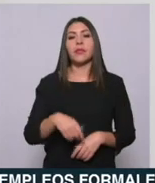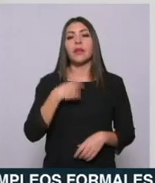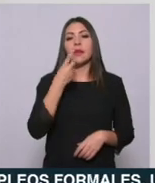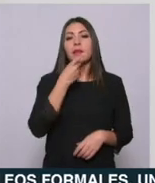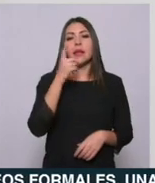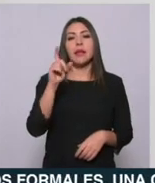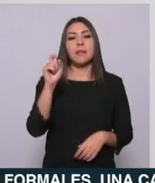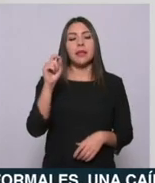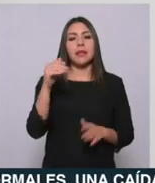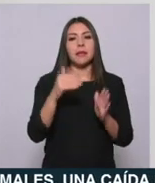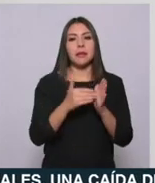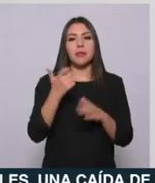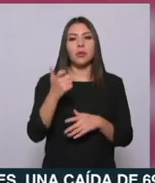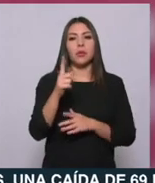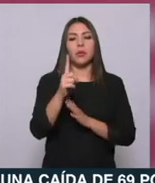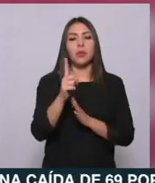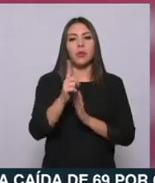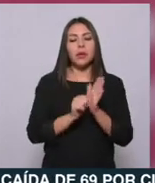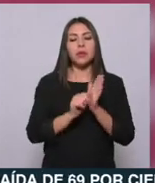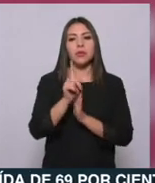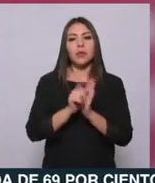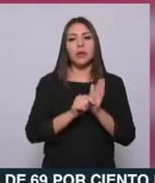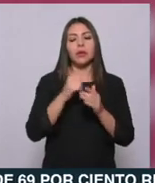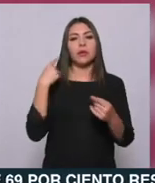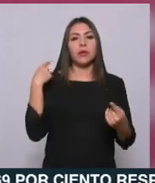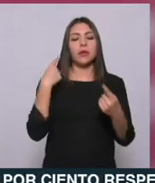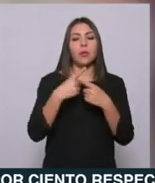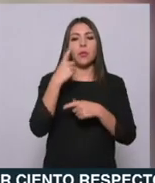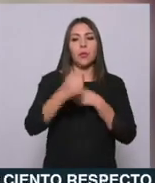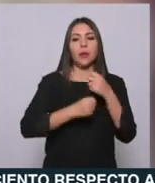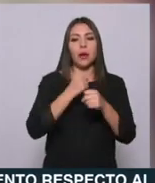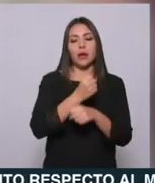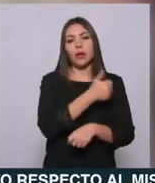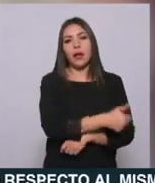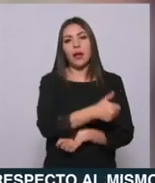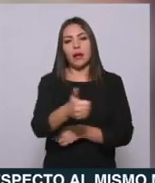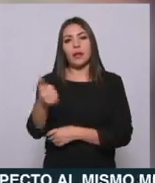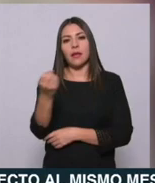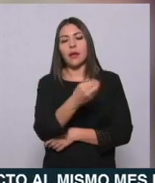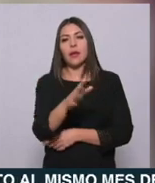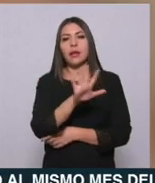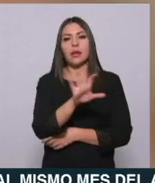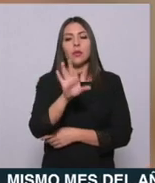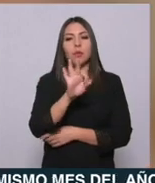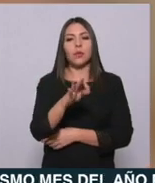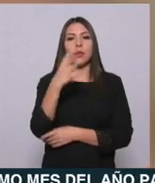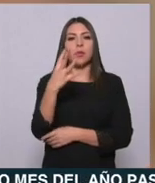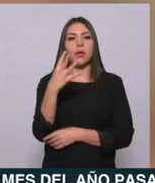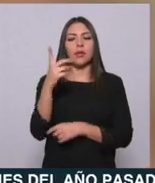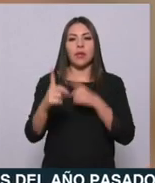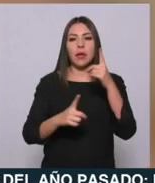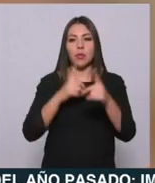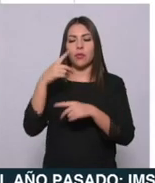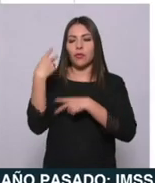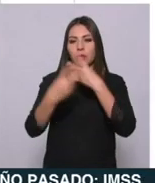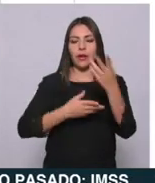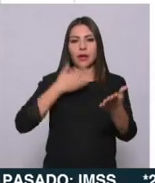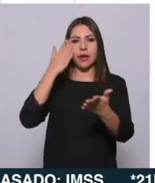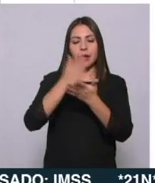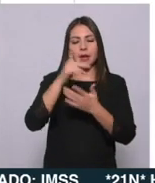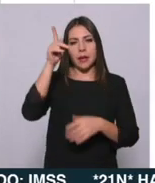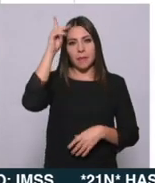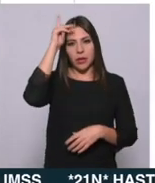mensuales por un año para cada uno de los 544 atletas que participaron en la justa deportiva. Y